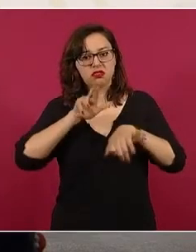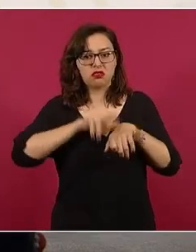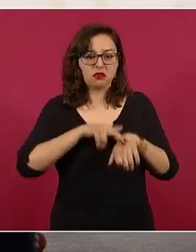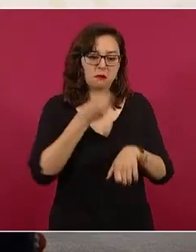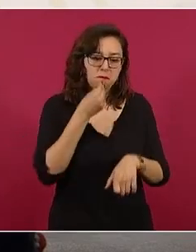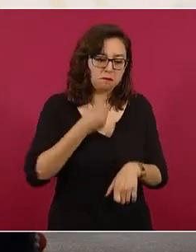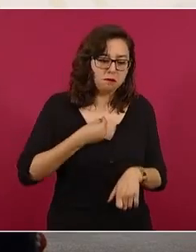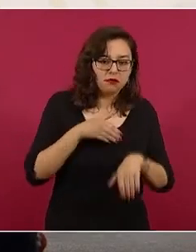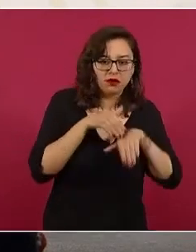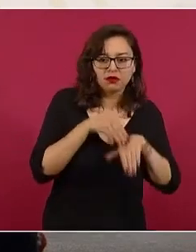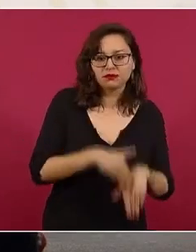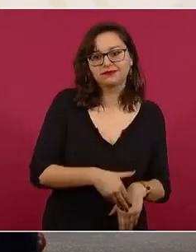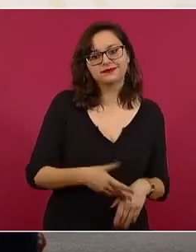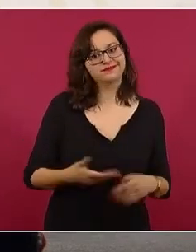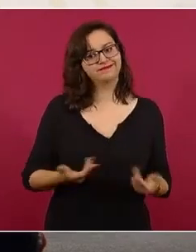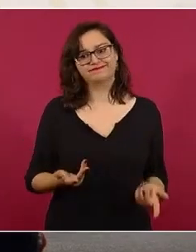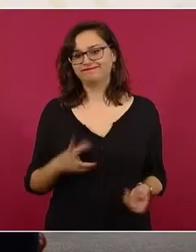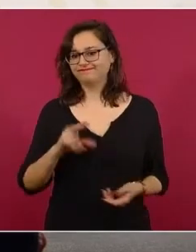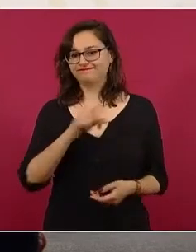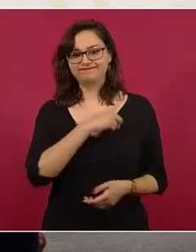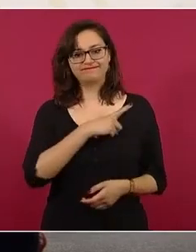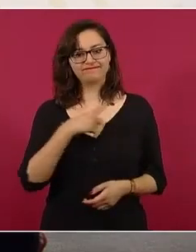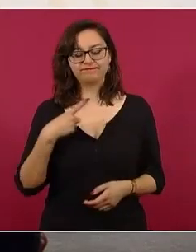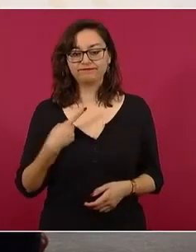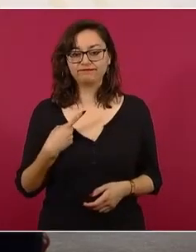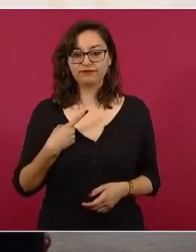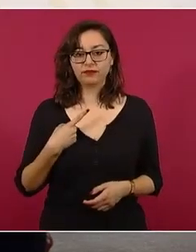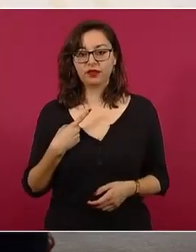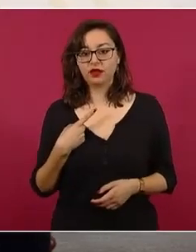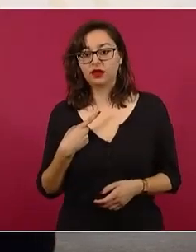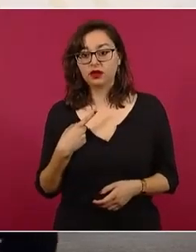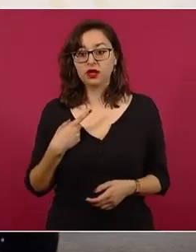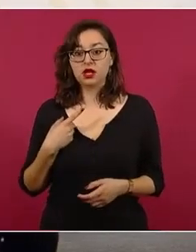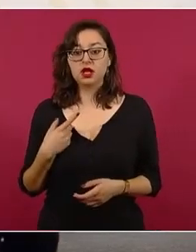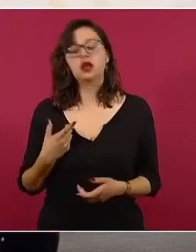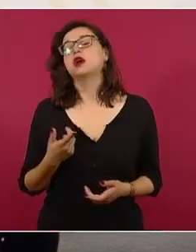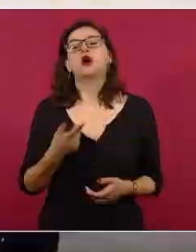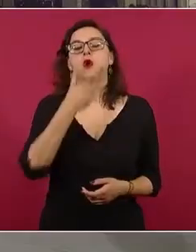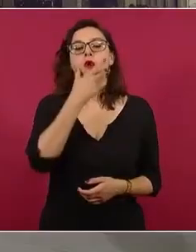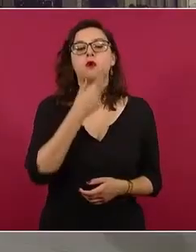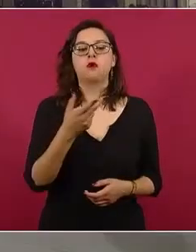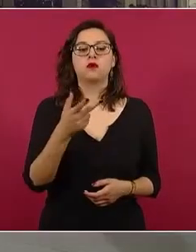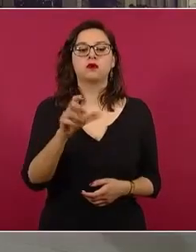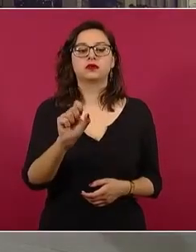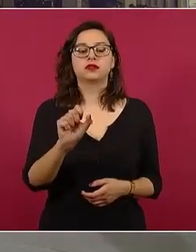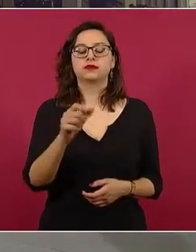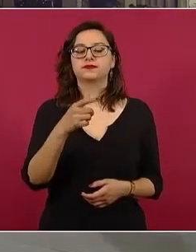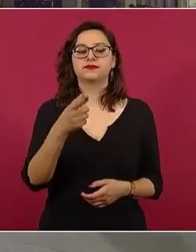Simón de Beauvoir decía, no, vuelve a poner la cita, es extraordinaria.